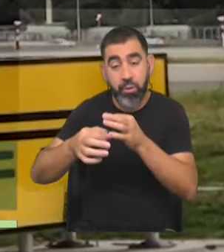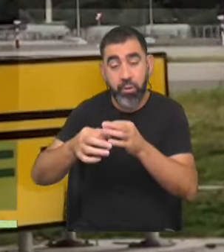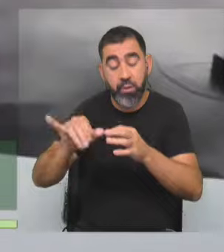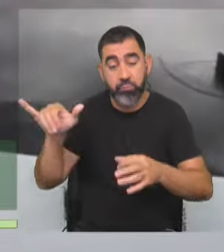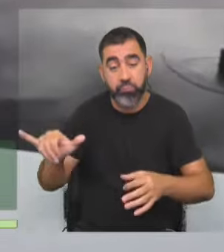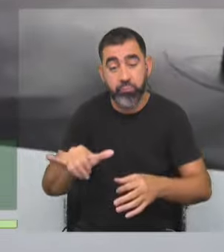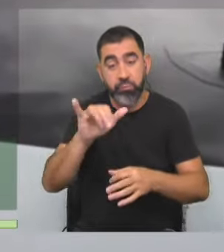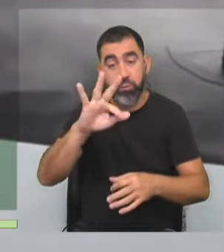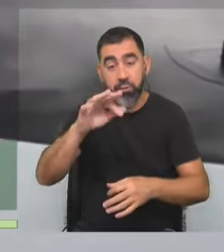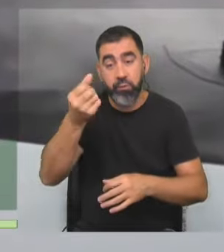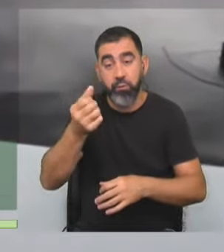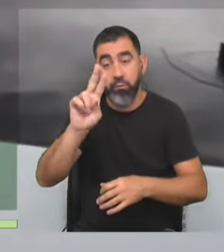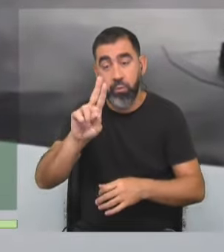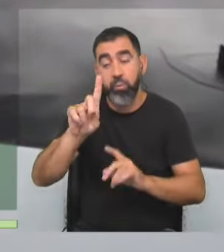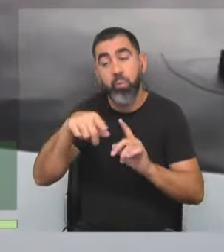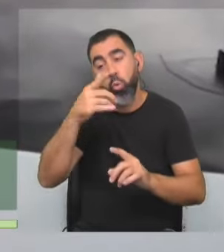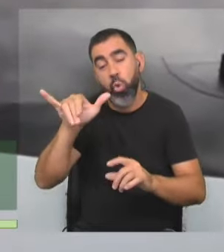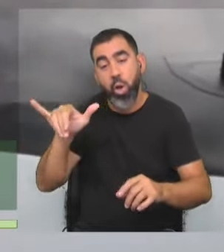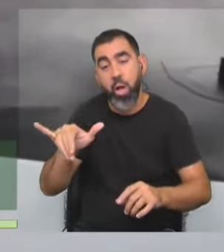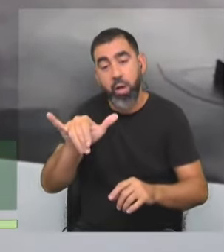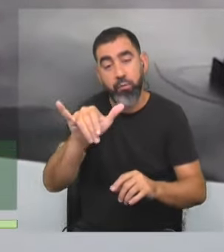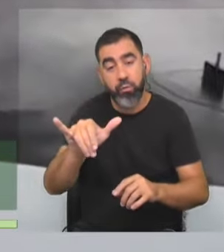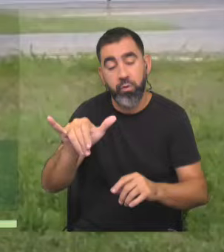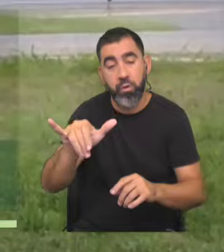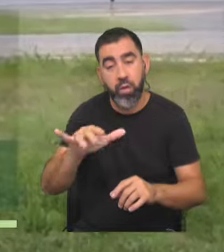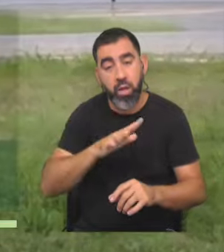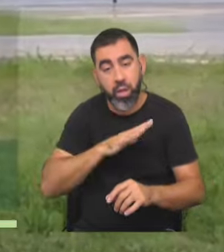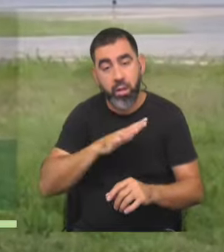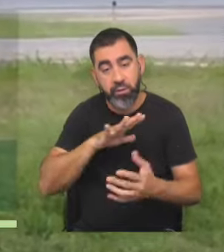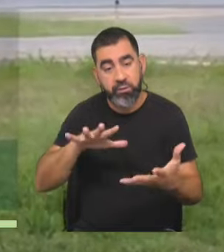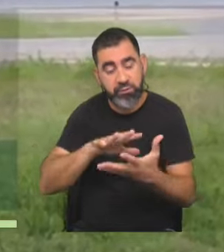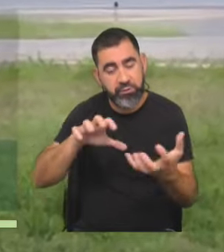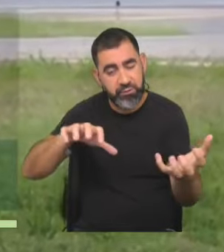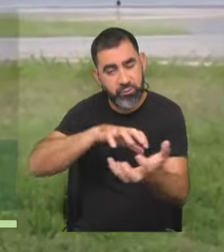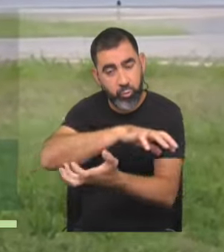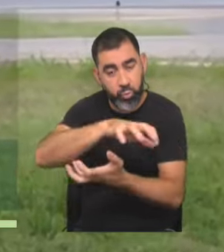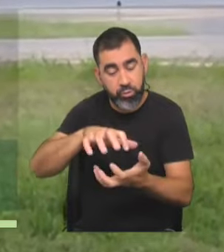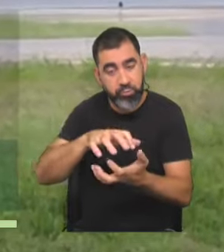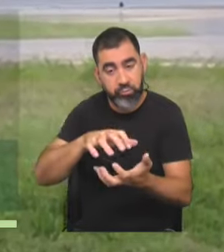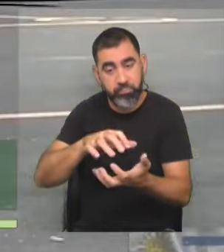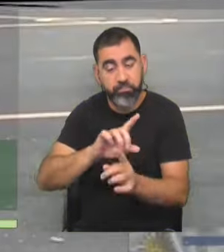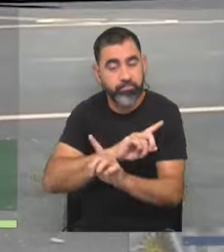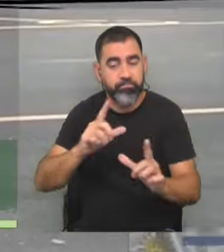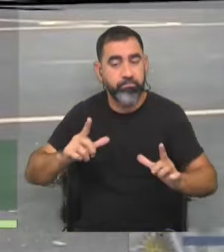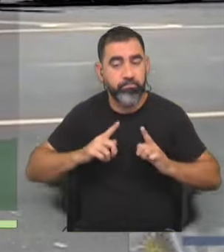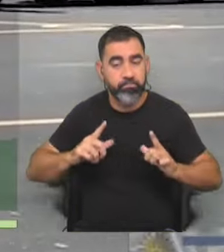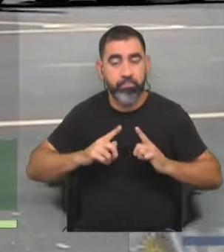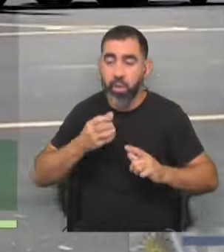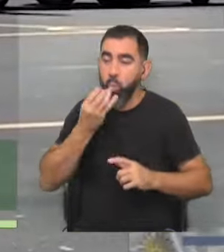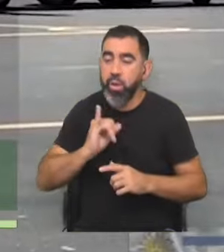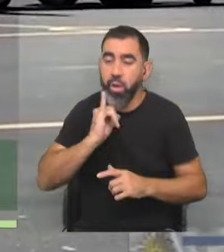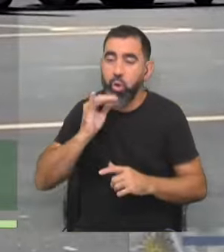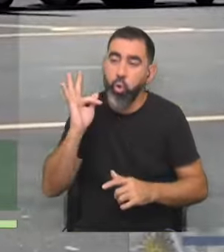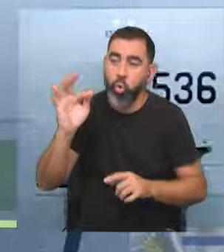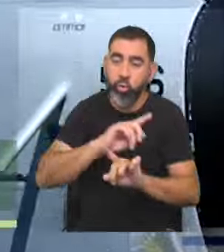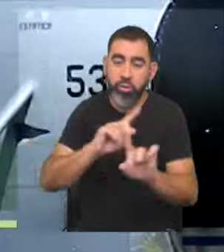de la fau al igual que el esto de las aeronaves de la fuerza se encuentran en una situación crítica y sin grandes expectativas de recibir buenas noticias en